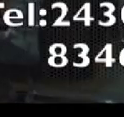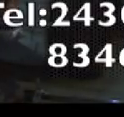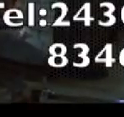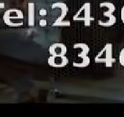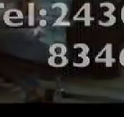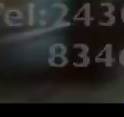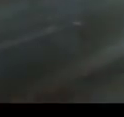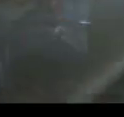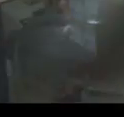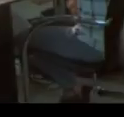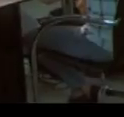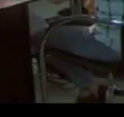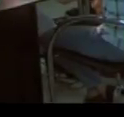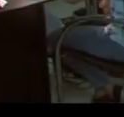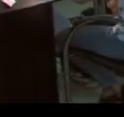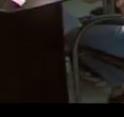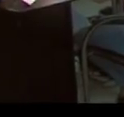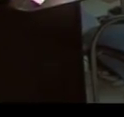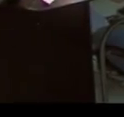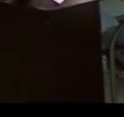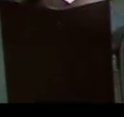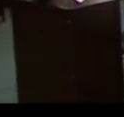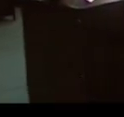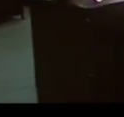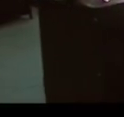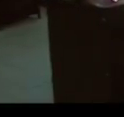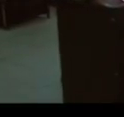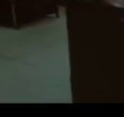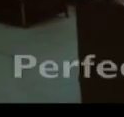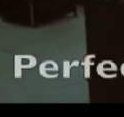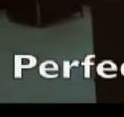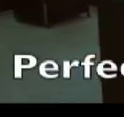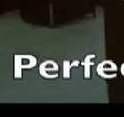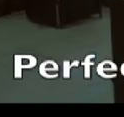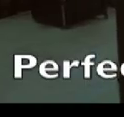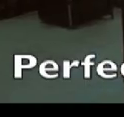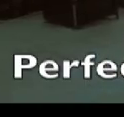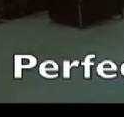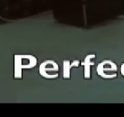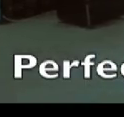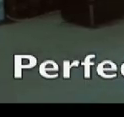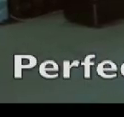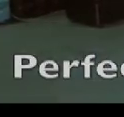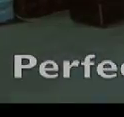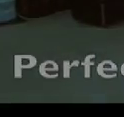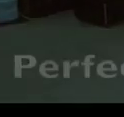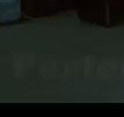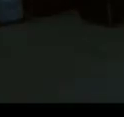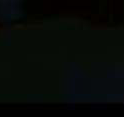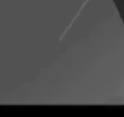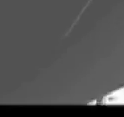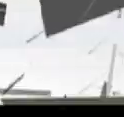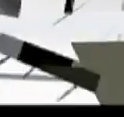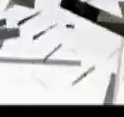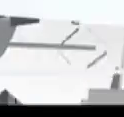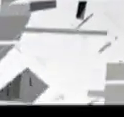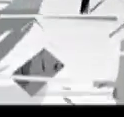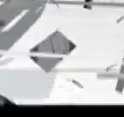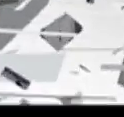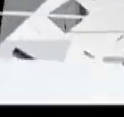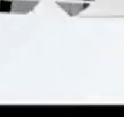iglesia La Agonía en Alajuela. Gaby Salón y Spa, perfeccionamos tu belleza.